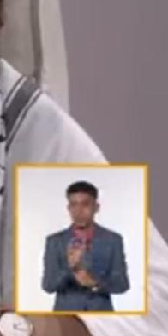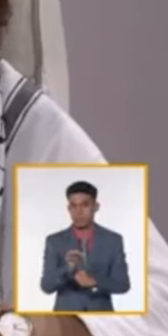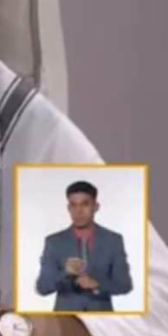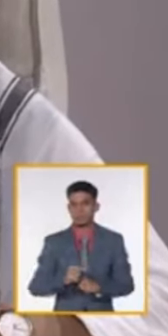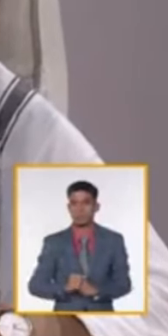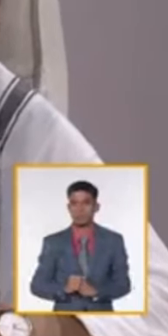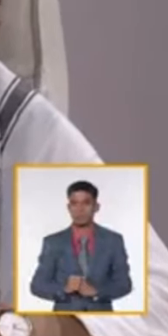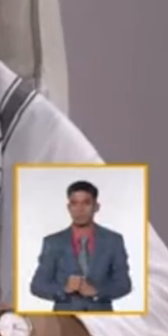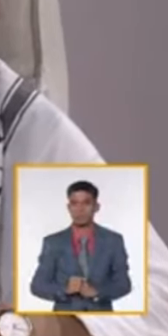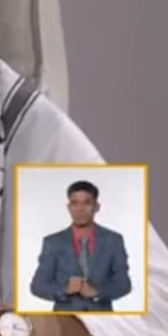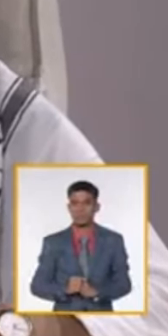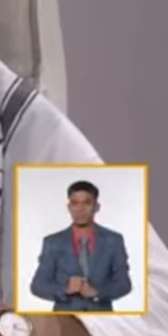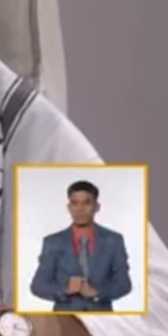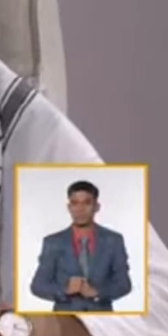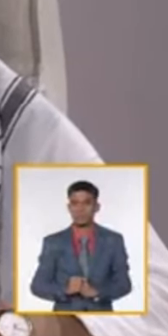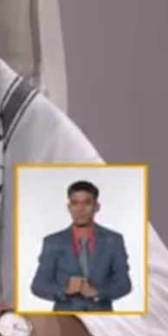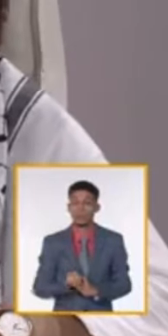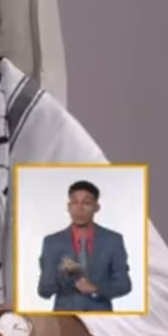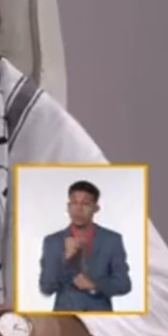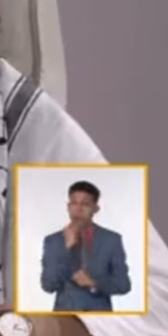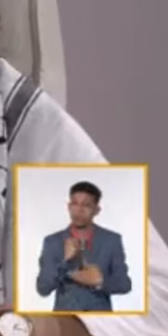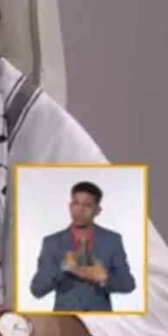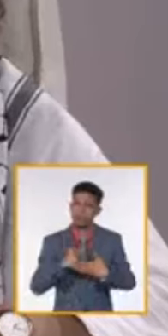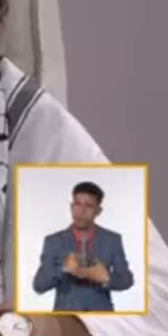masa para dar apoyo.